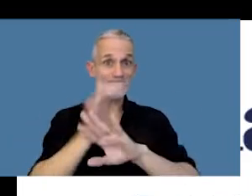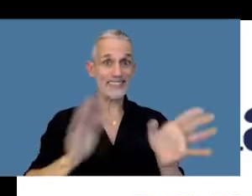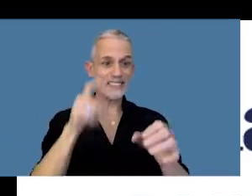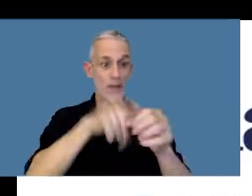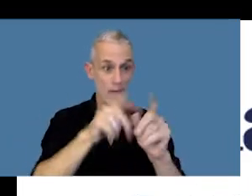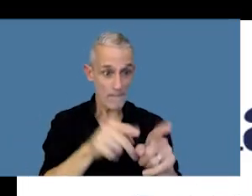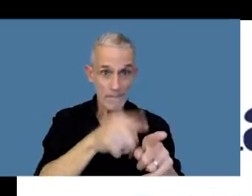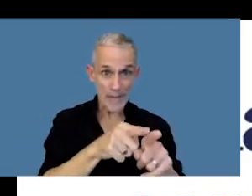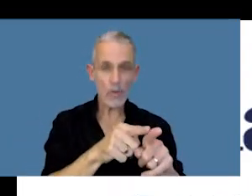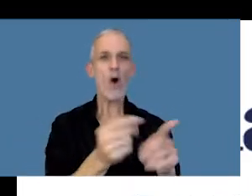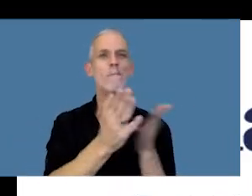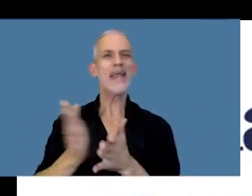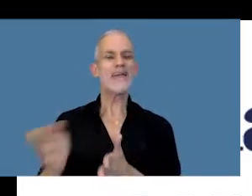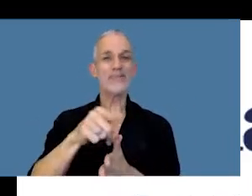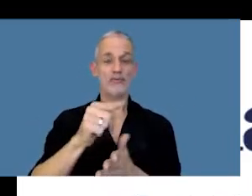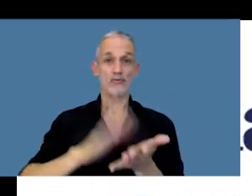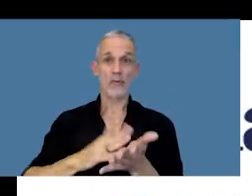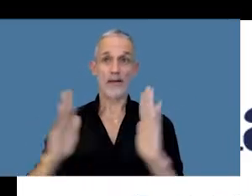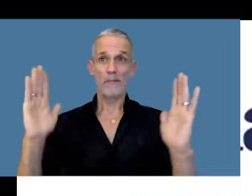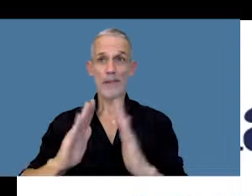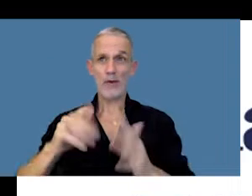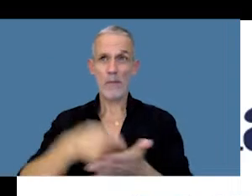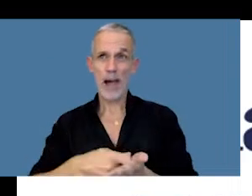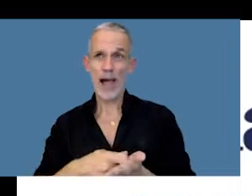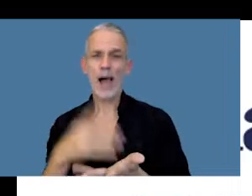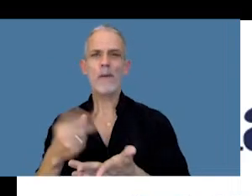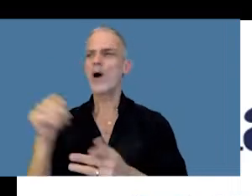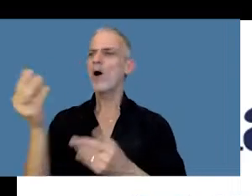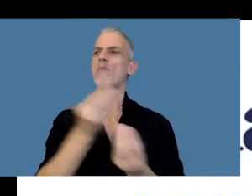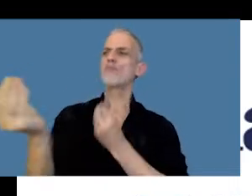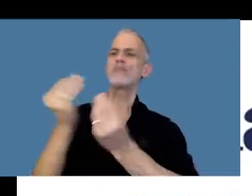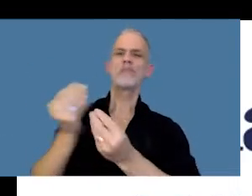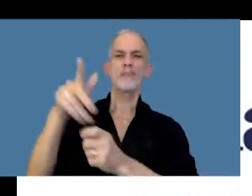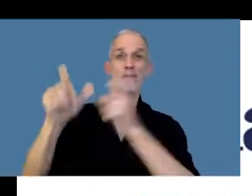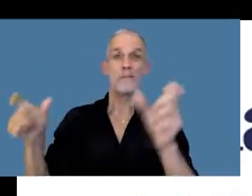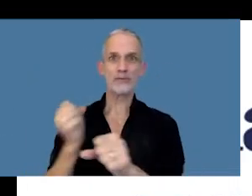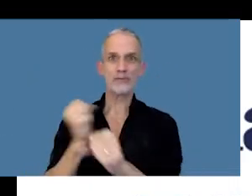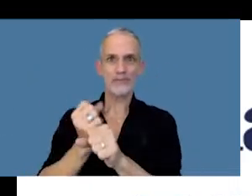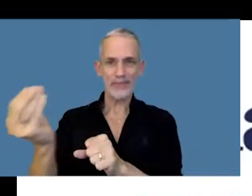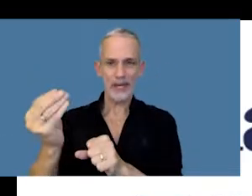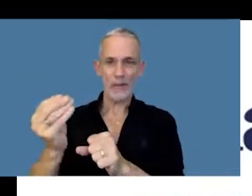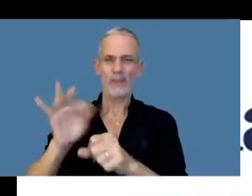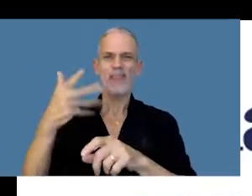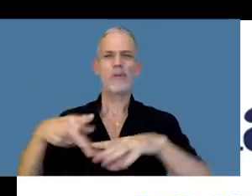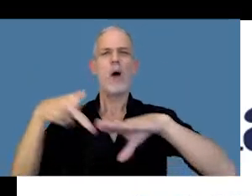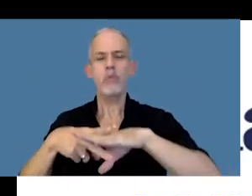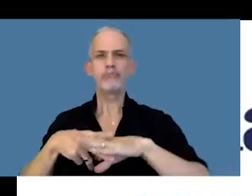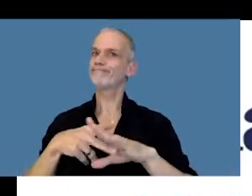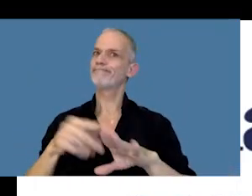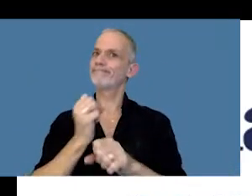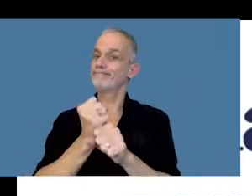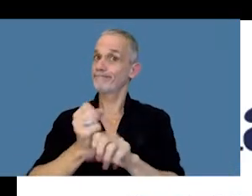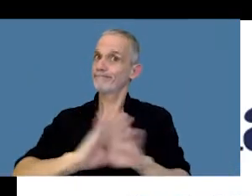utilizar los beneficios de reducción tomando personal cuyo, digamos, interrupción, distrato laboral,